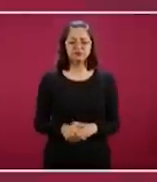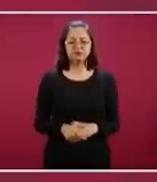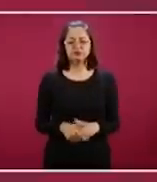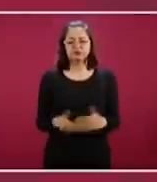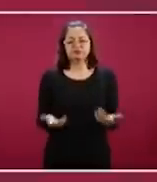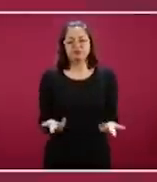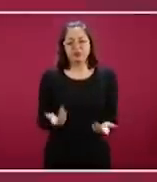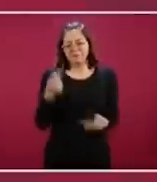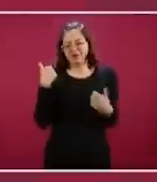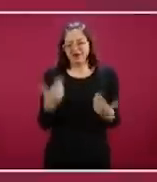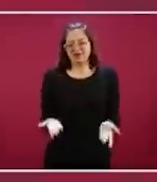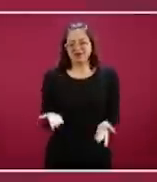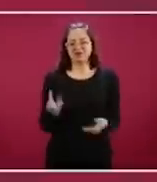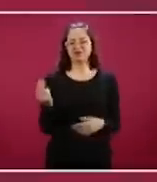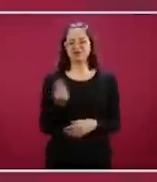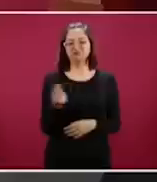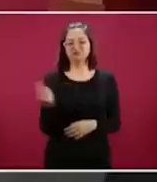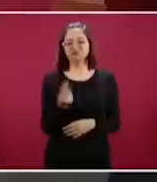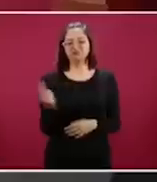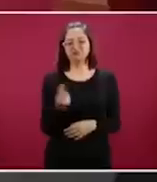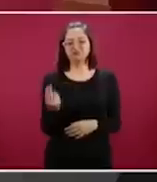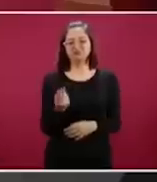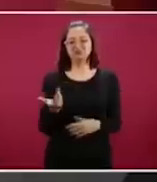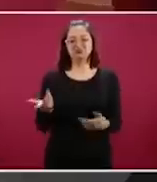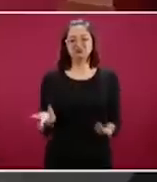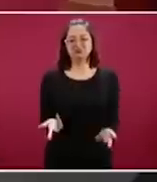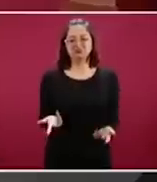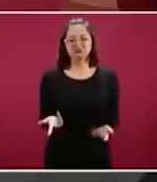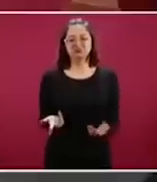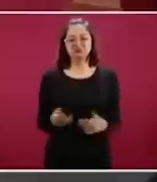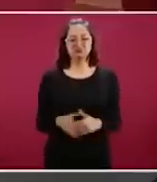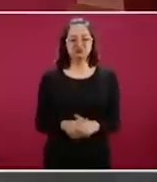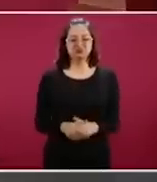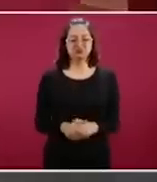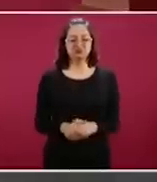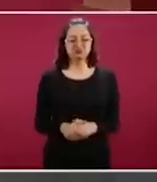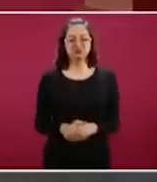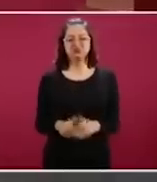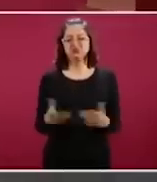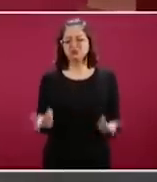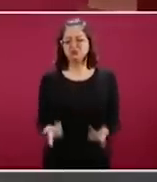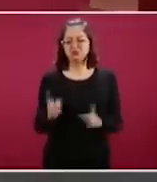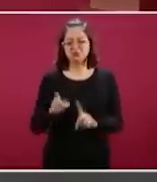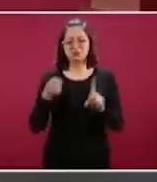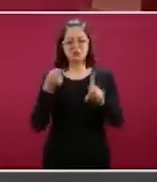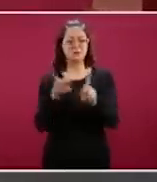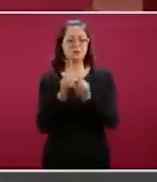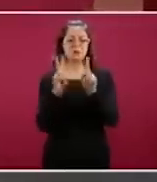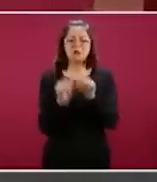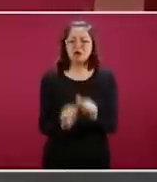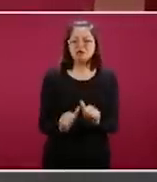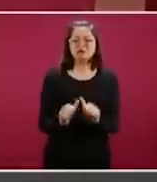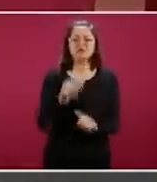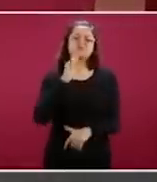no se requiere. La vía pacífica es lo más eficaz que puede haber